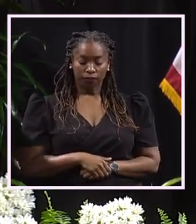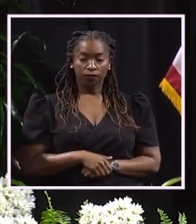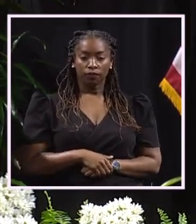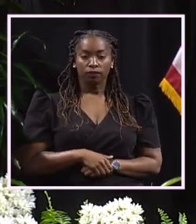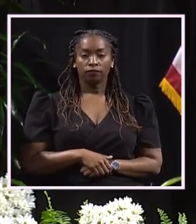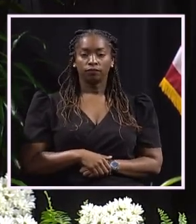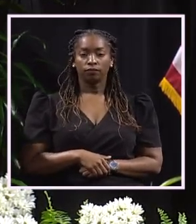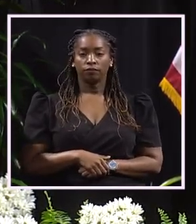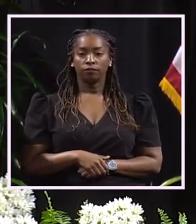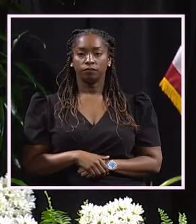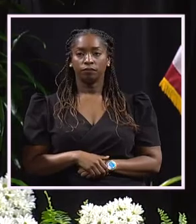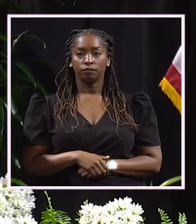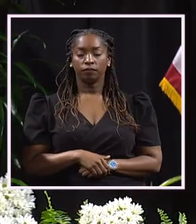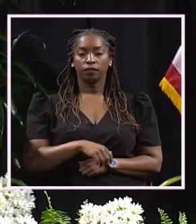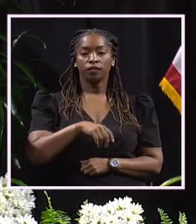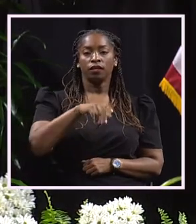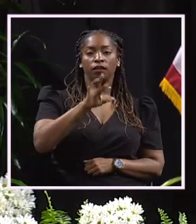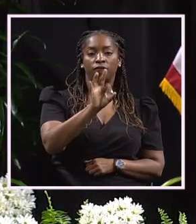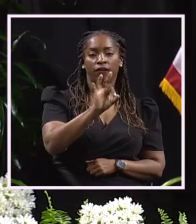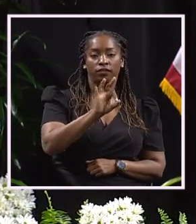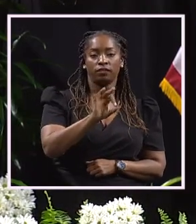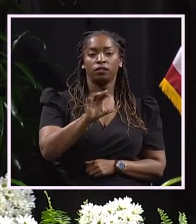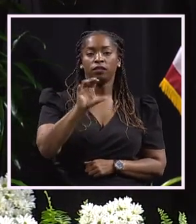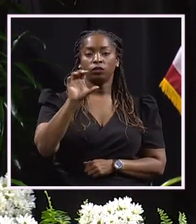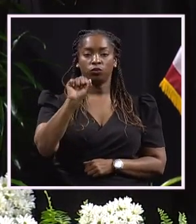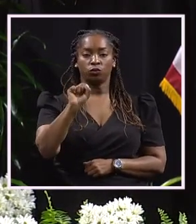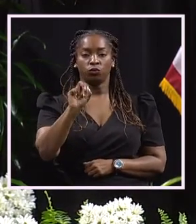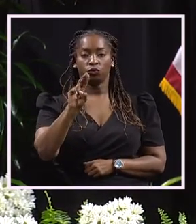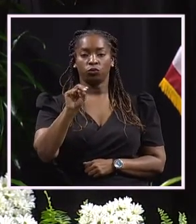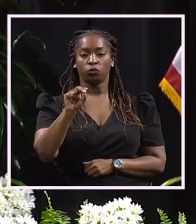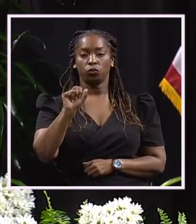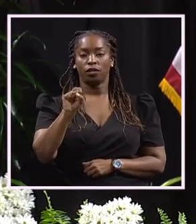Faze Sunasara, cum laude,